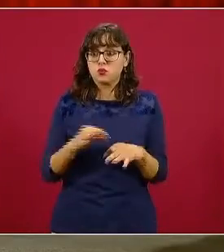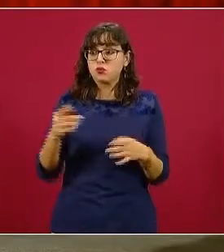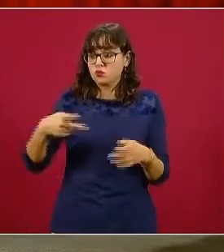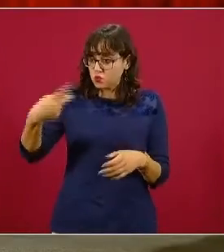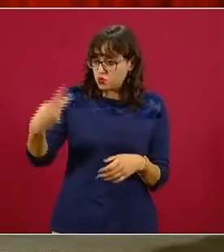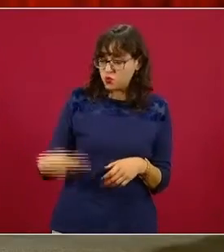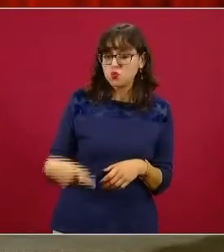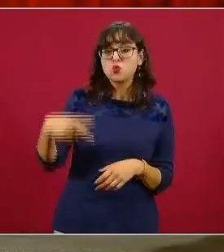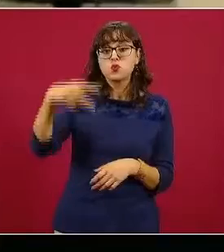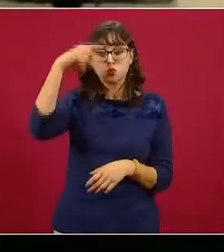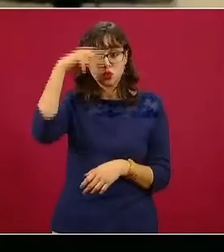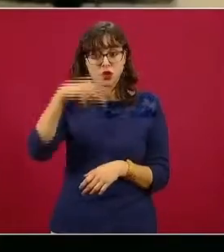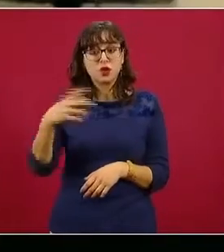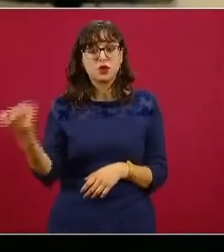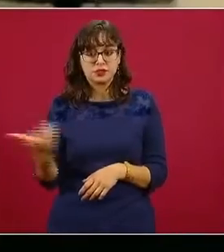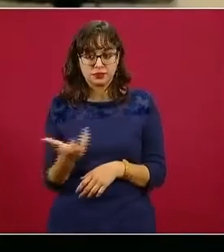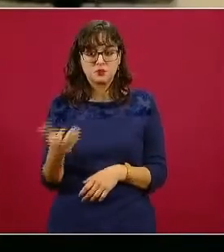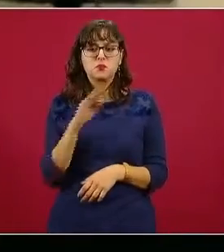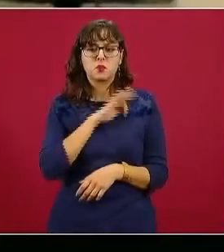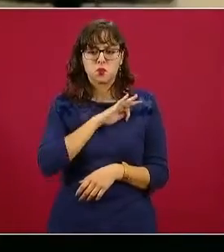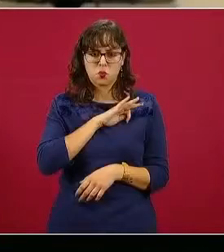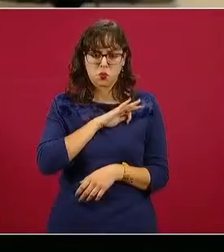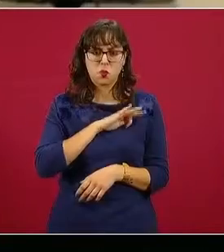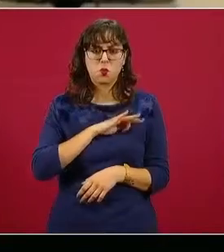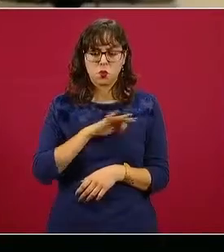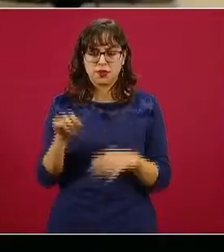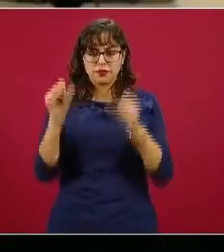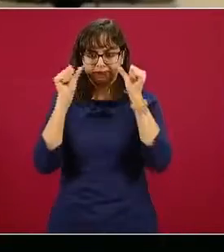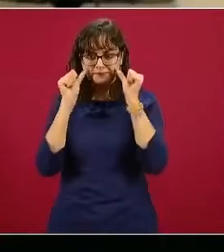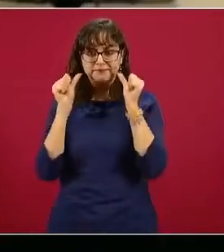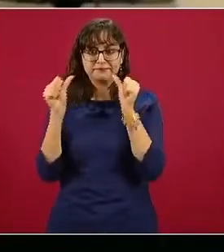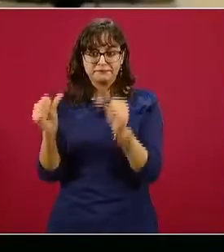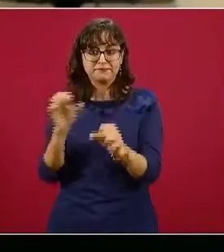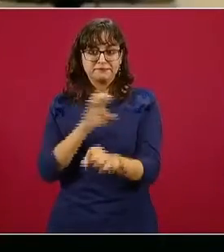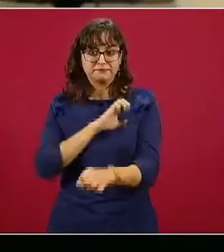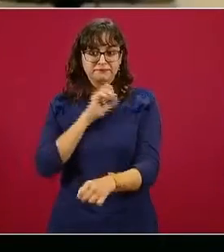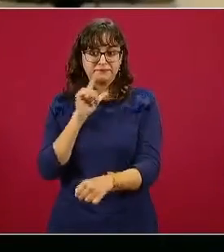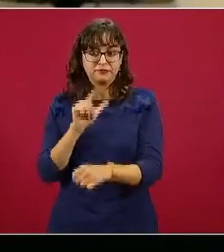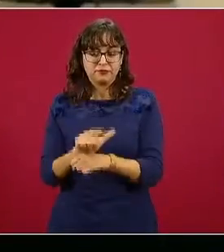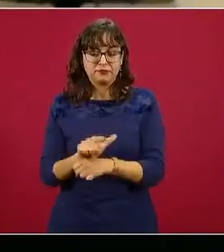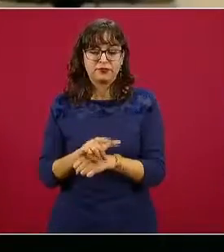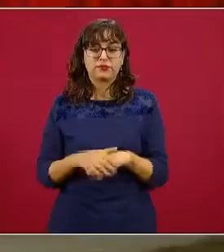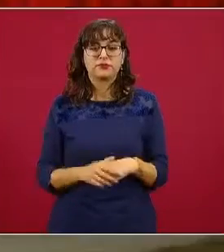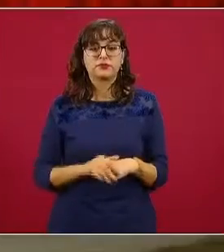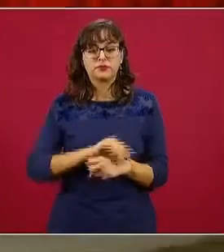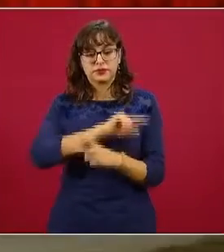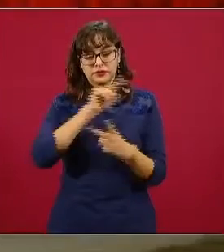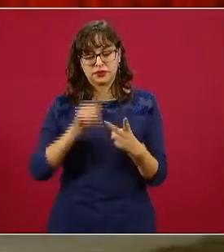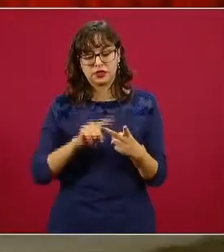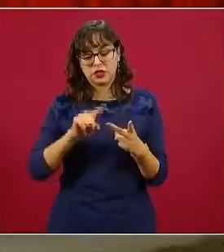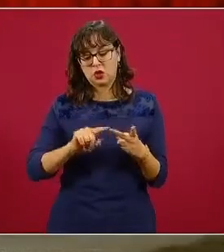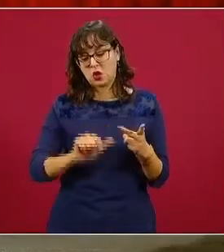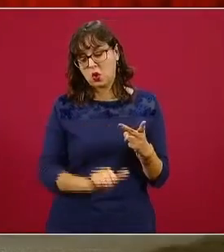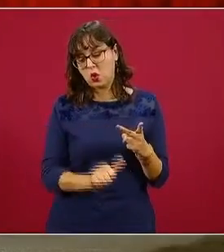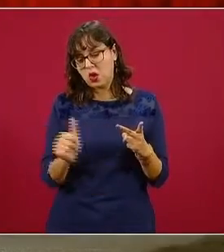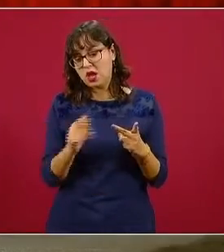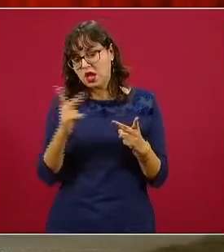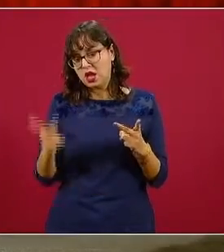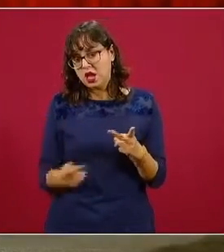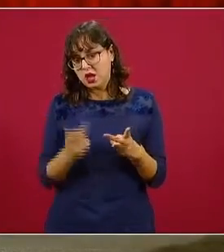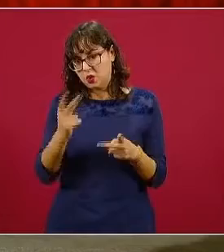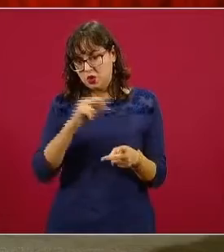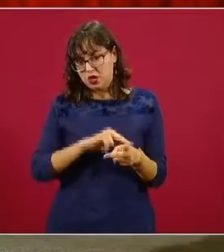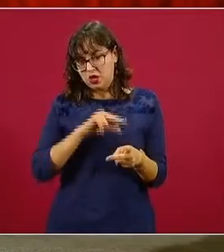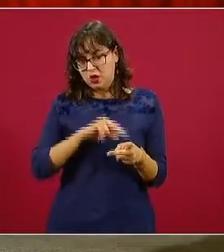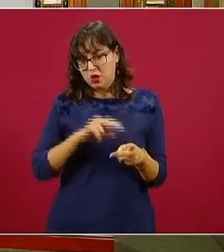científicos mexicanos y que yo creo que se le podría poner una atención especial. Otra pregunta para el doctor Alomía. Estamos